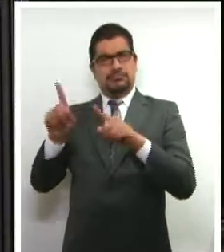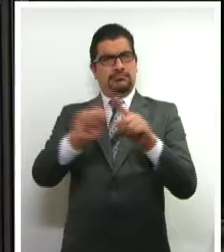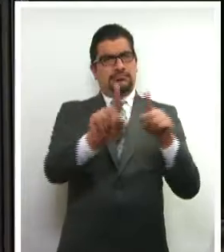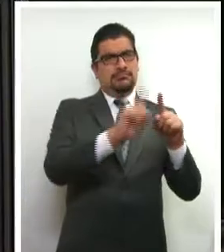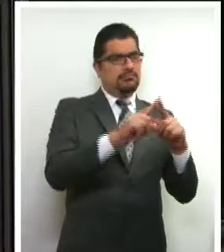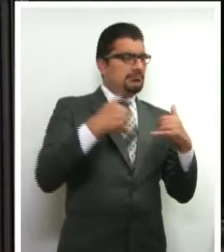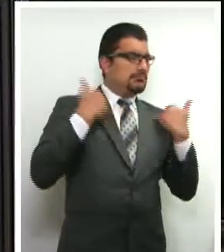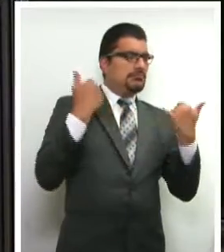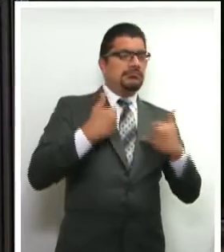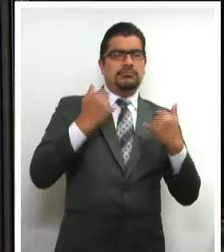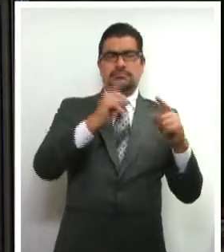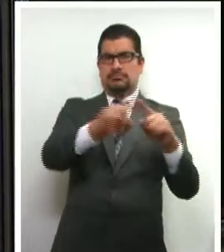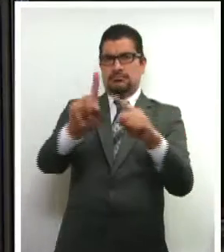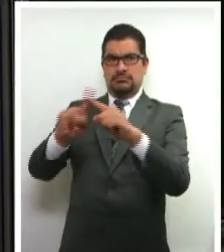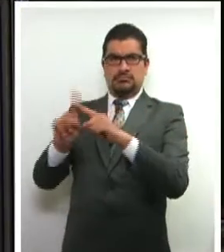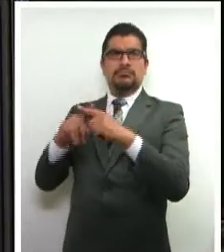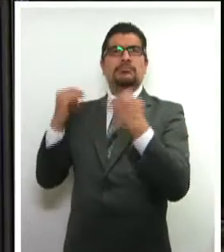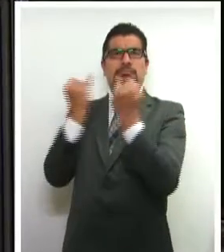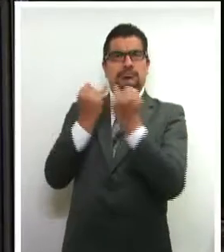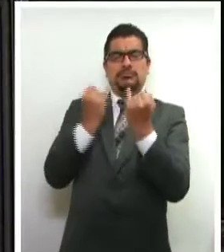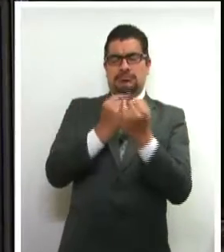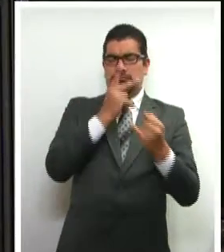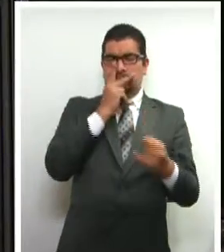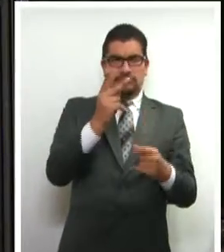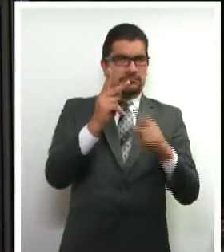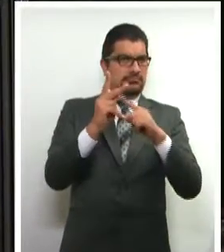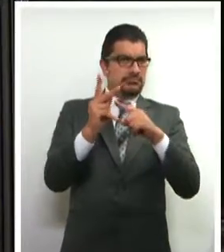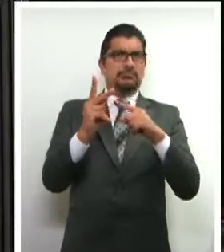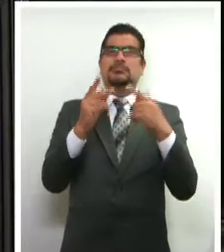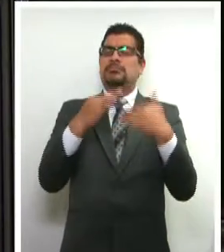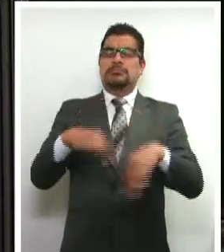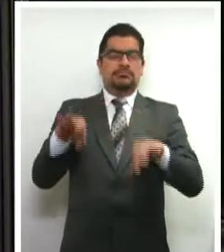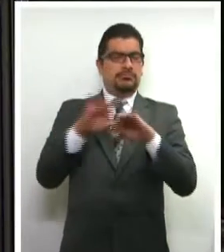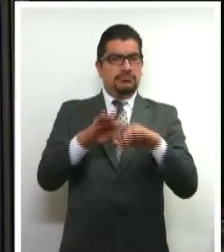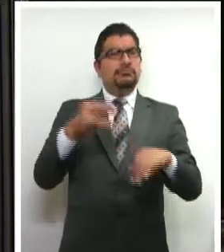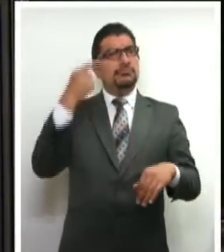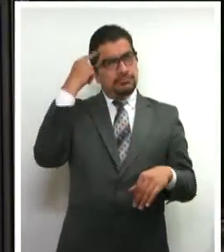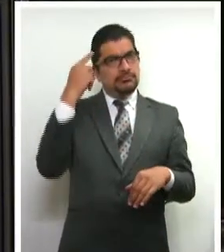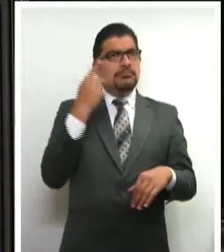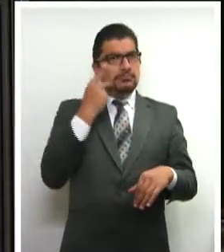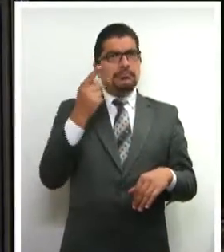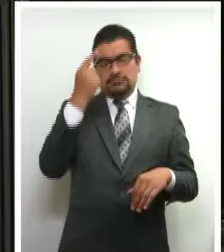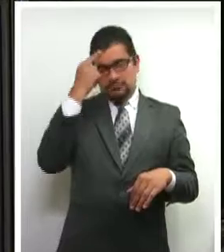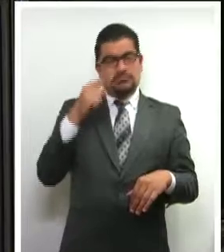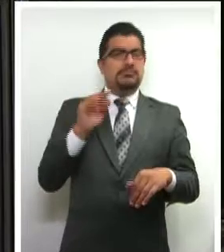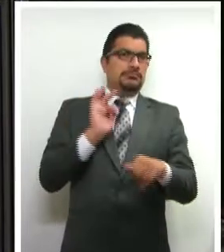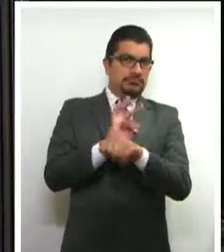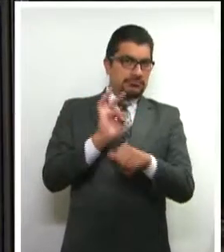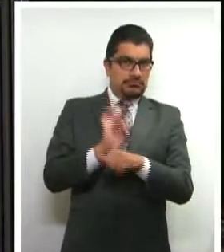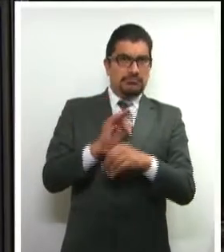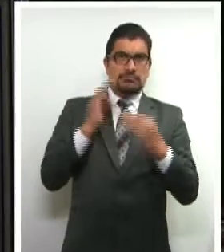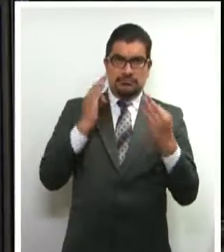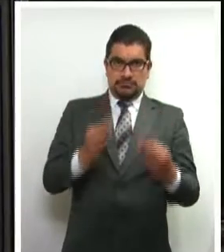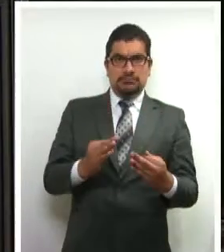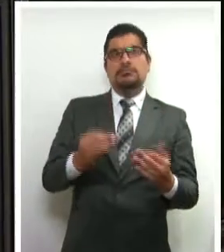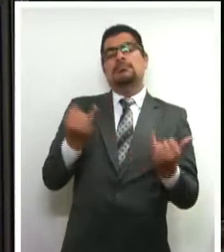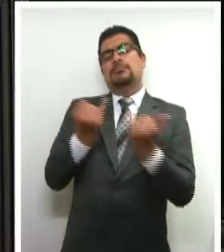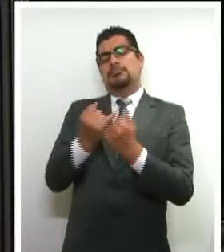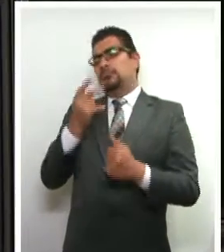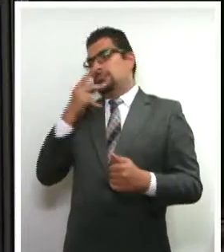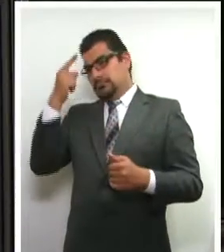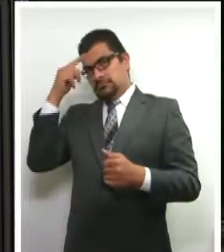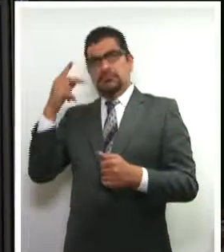diversos tipos de jóvenes, así como la palabra clave en políticas de infancia es protección, la palabra clave